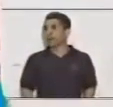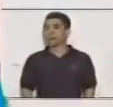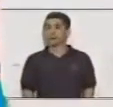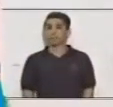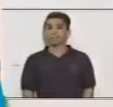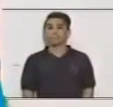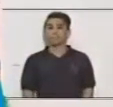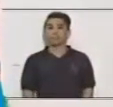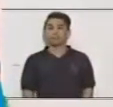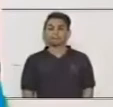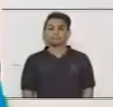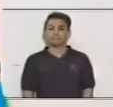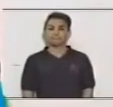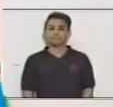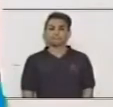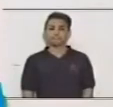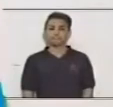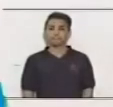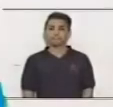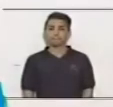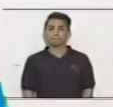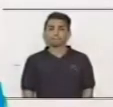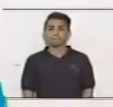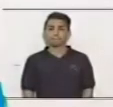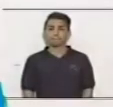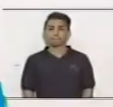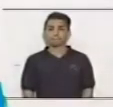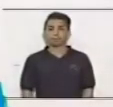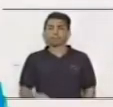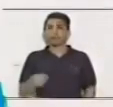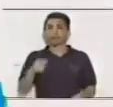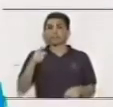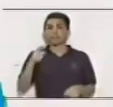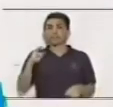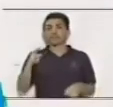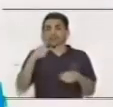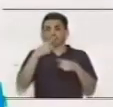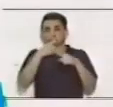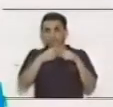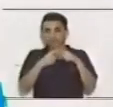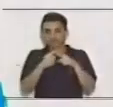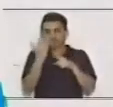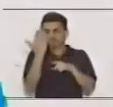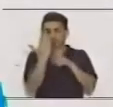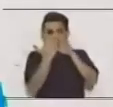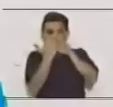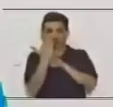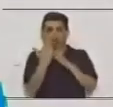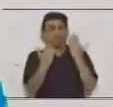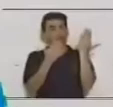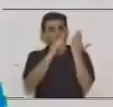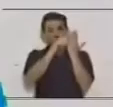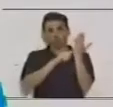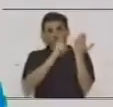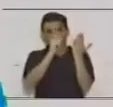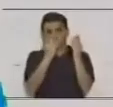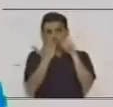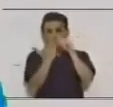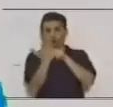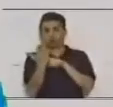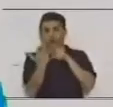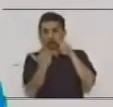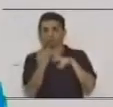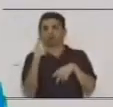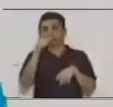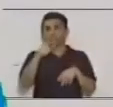poquito. En la parte de en medio vamos a colocar 3 operaciones ahí, ¿sí? Y ustedes las resuelven